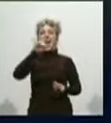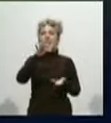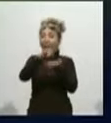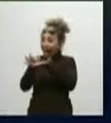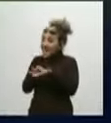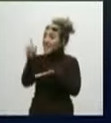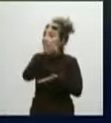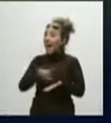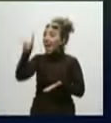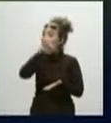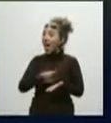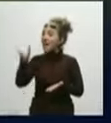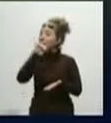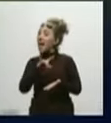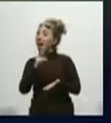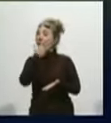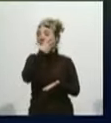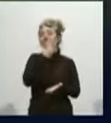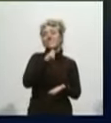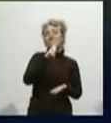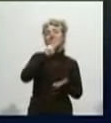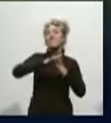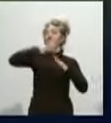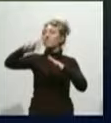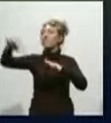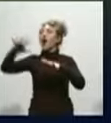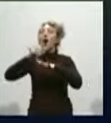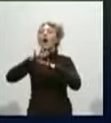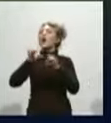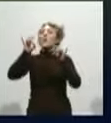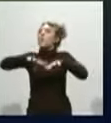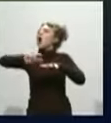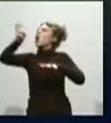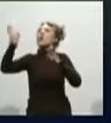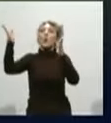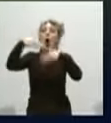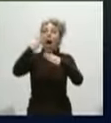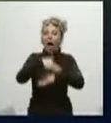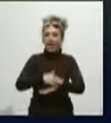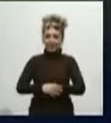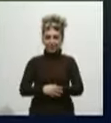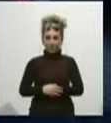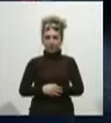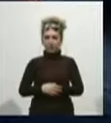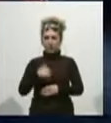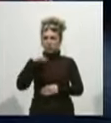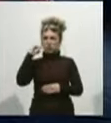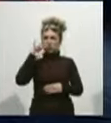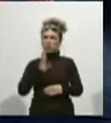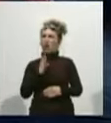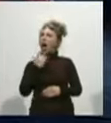Canaria! Vergel de belleza sin par. Vale, vale, perfecto. Y dice, coño, ahí me da que te conozco de algo.